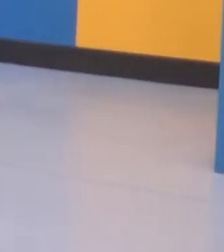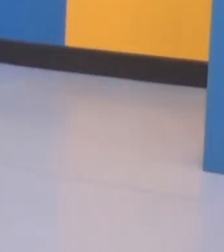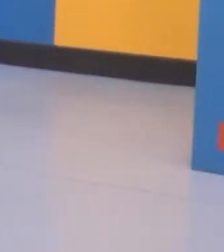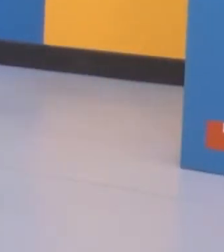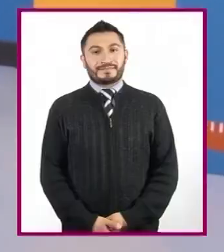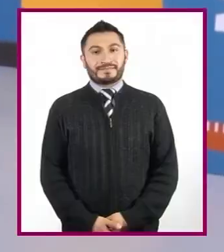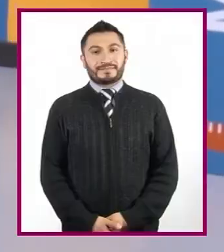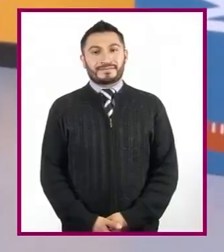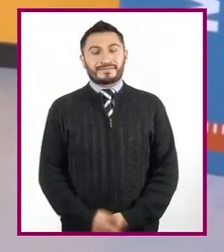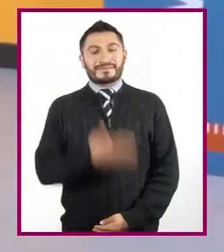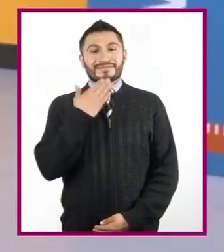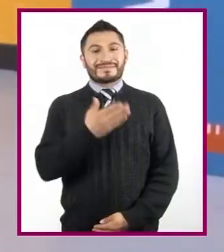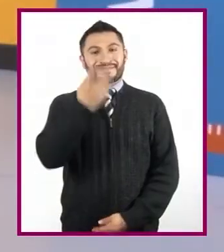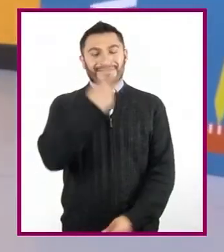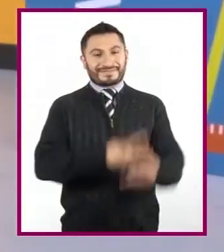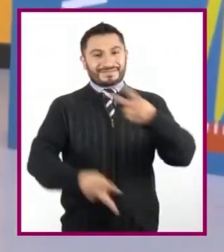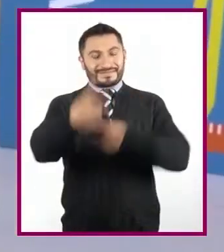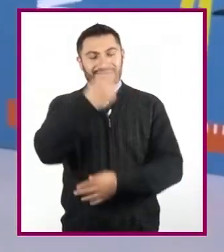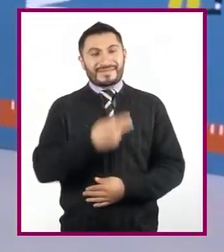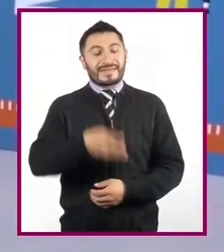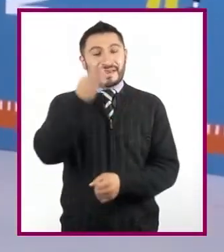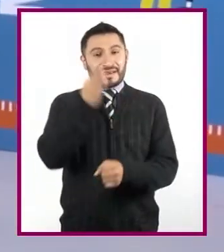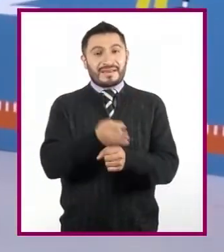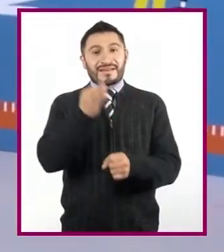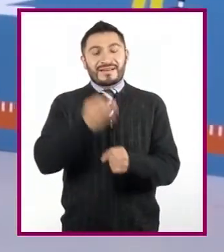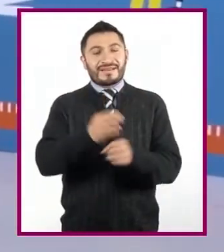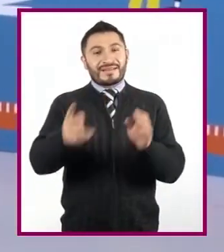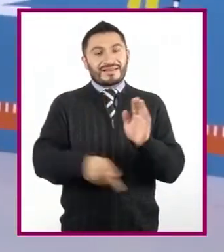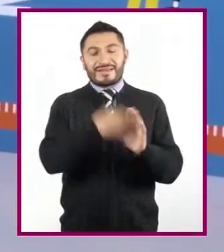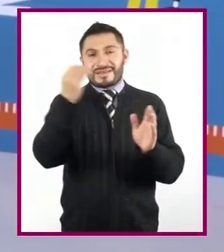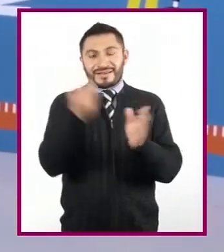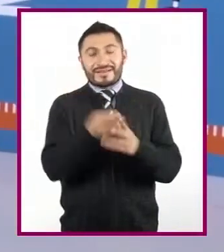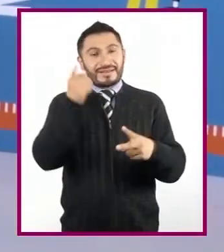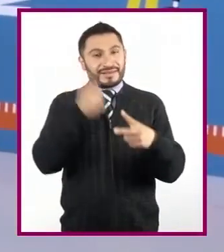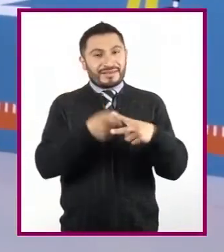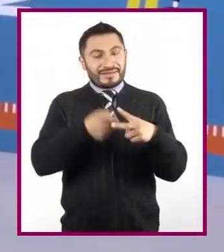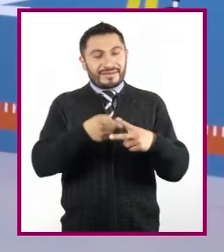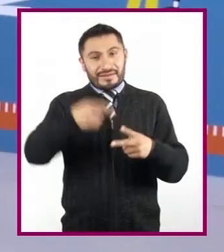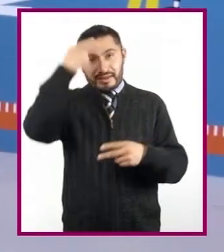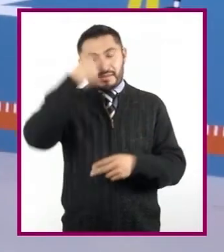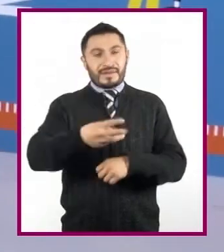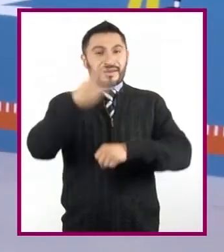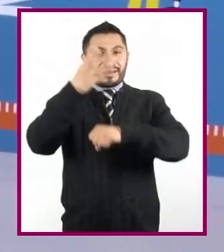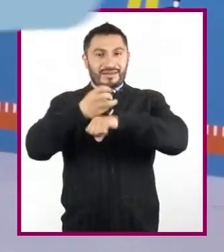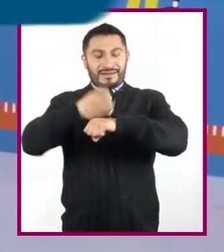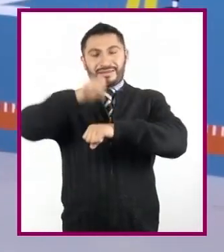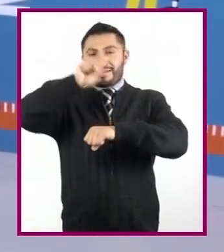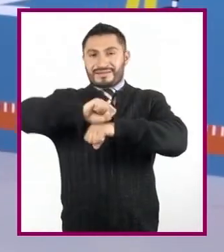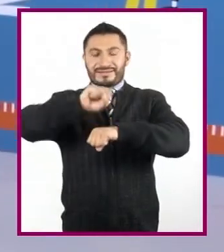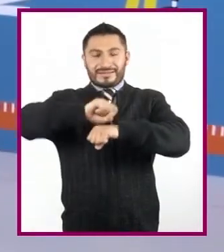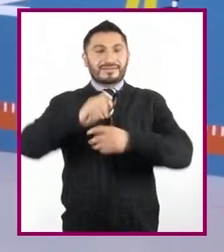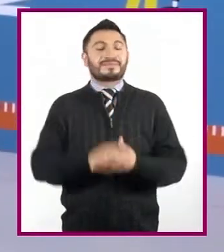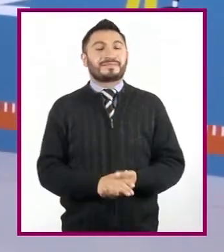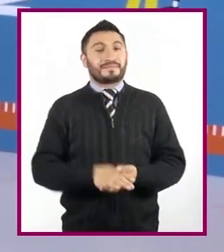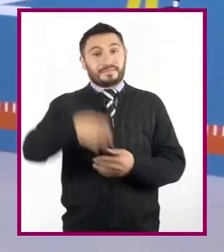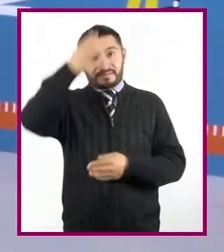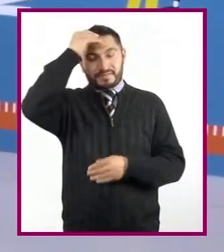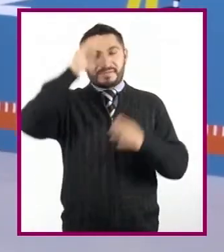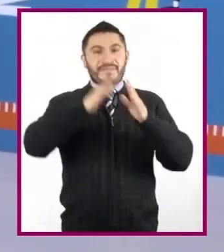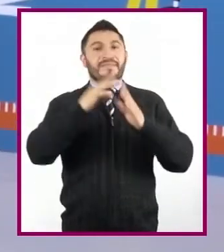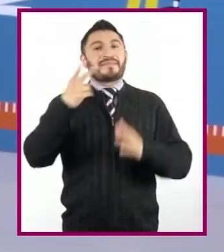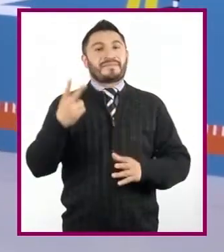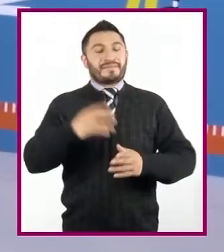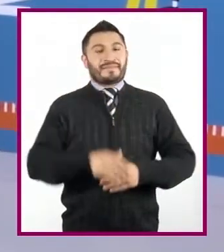Sean bienvenidas y bienvenidos. Nos encontramos en otra sesión de matemáticas para tercer grado de secundaria en Aprende en Casa